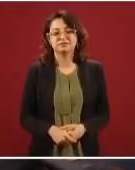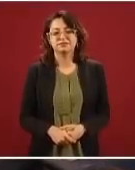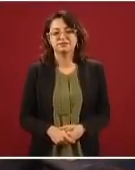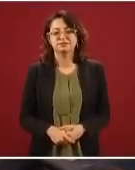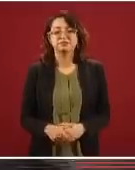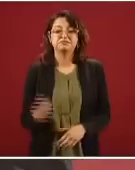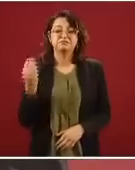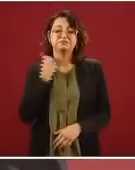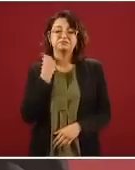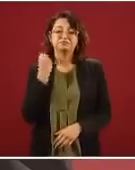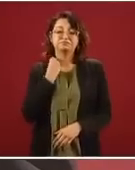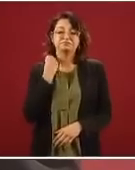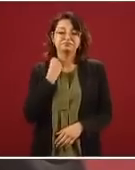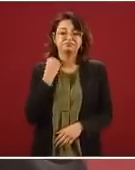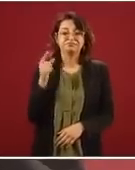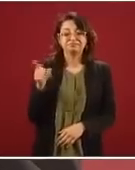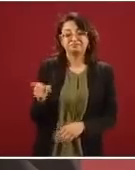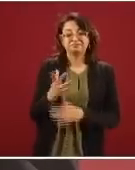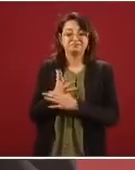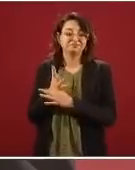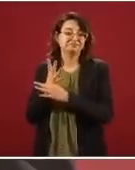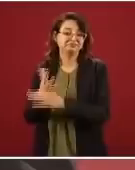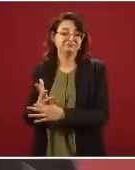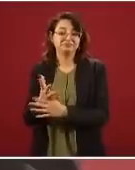no era delito grave la corrupción.